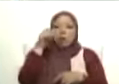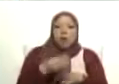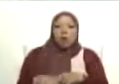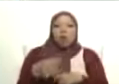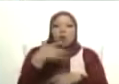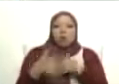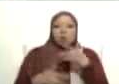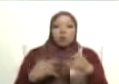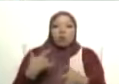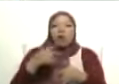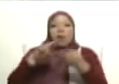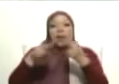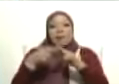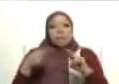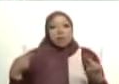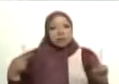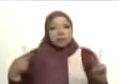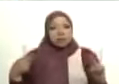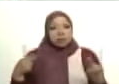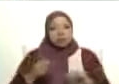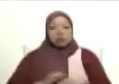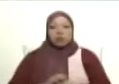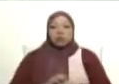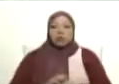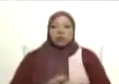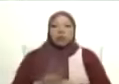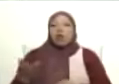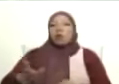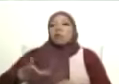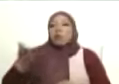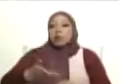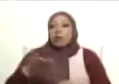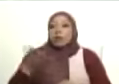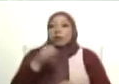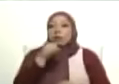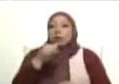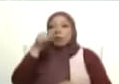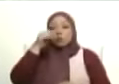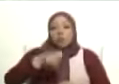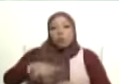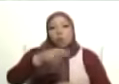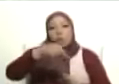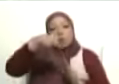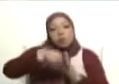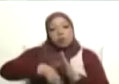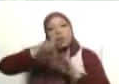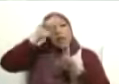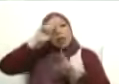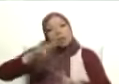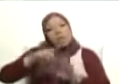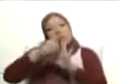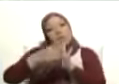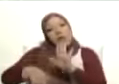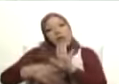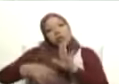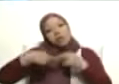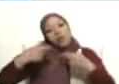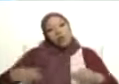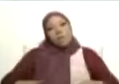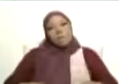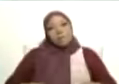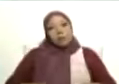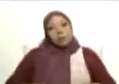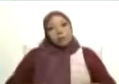seguridad ciudadana, la paz. Y hay algo que resaltar también, el profundo respeto a los derechos humanos de, que